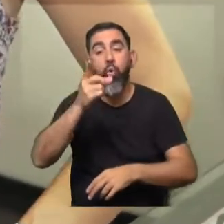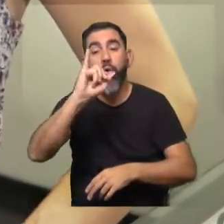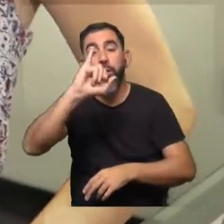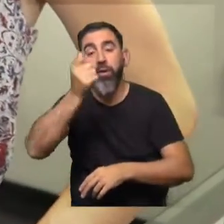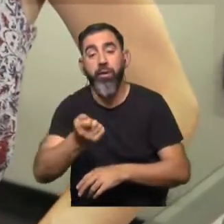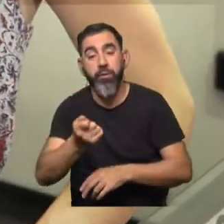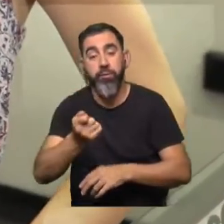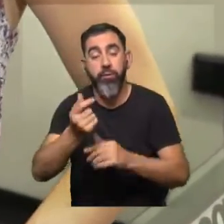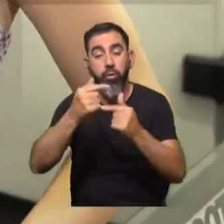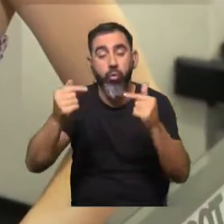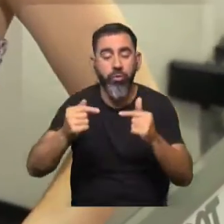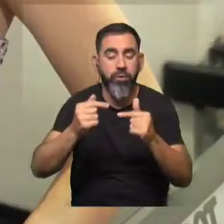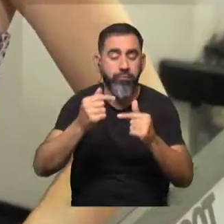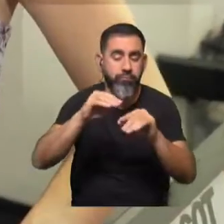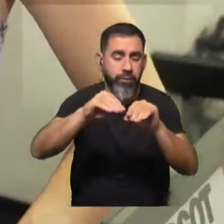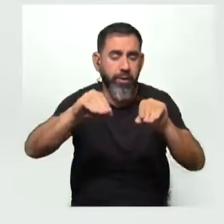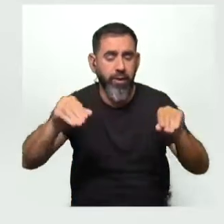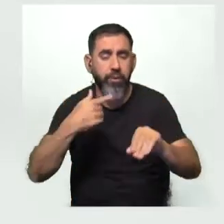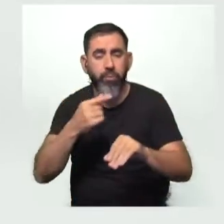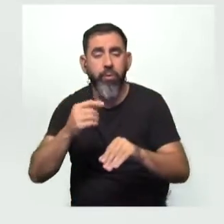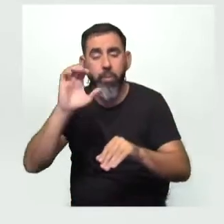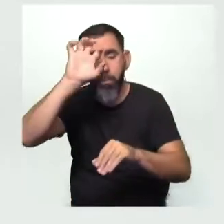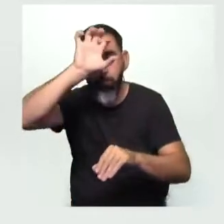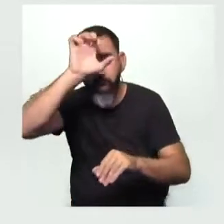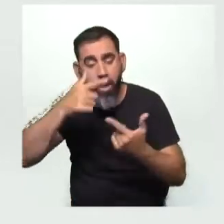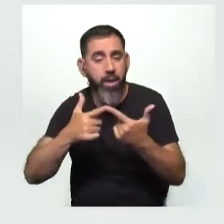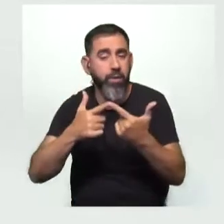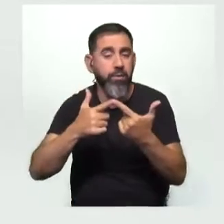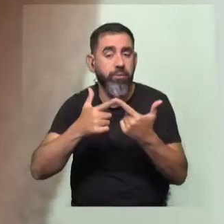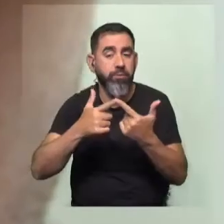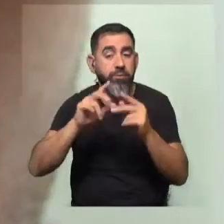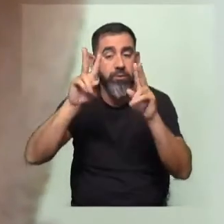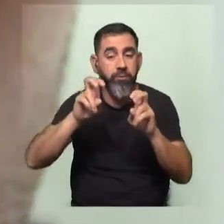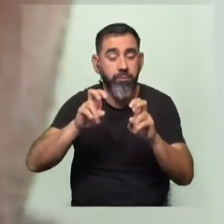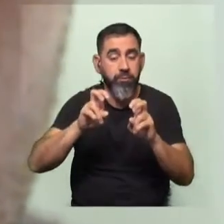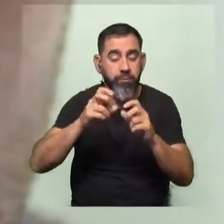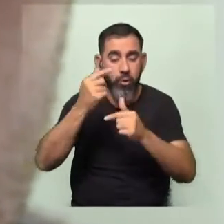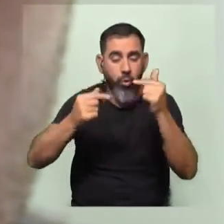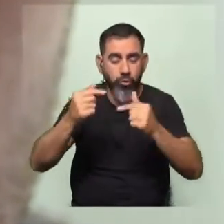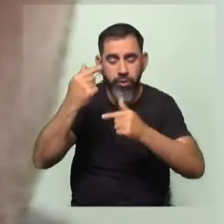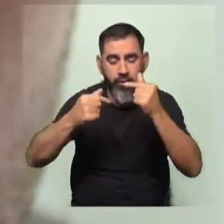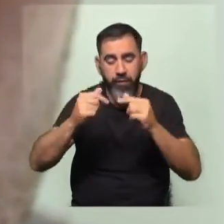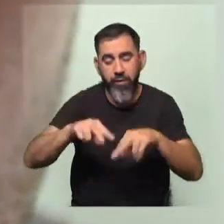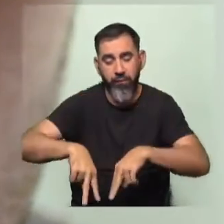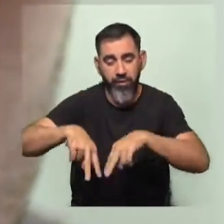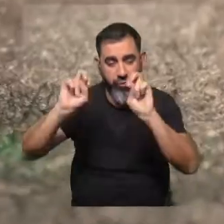algunas disciplinas de la geología, como la mineralogía, en particular la parte de la cristalografía.